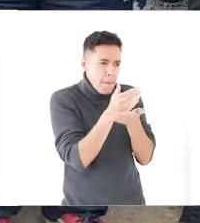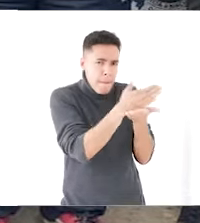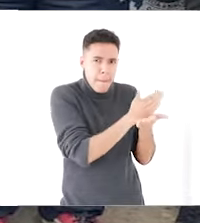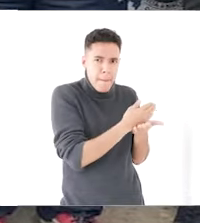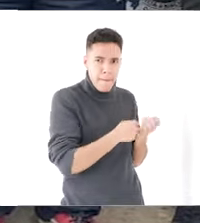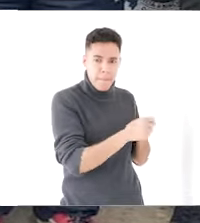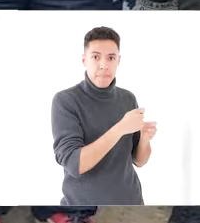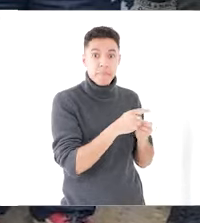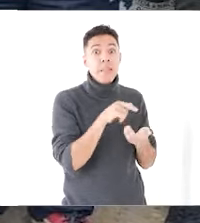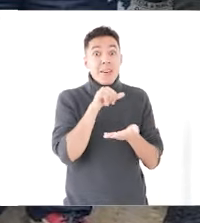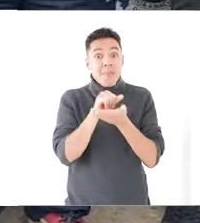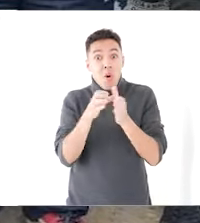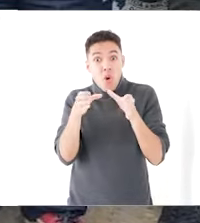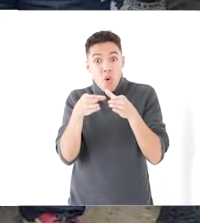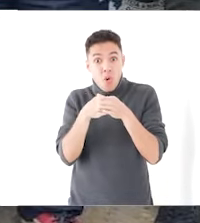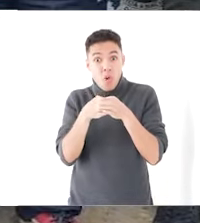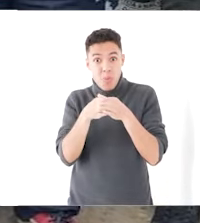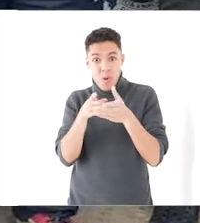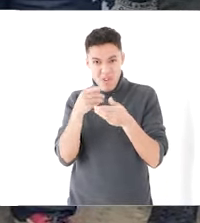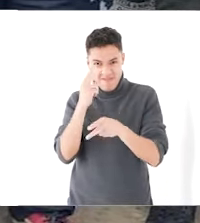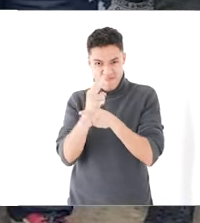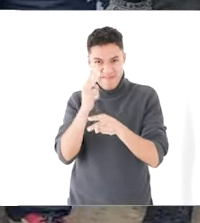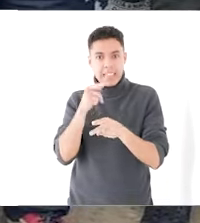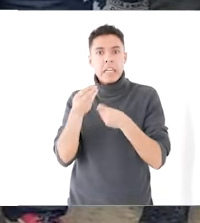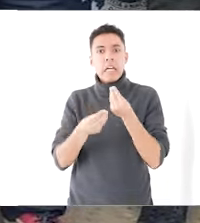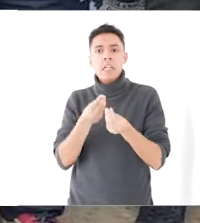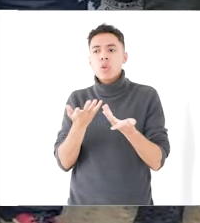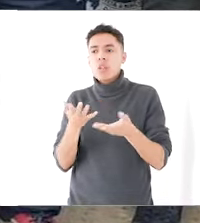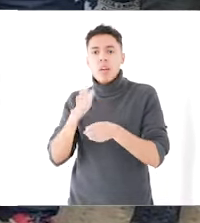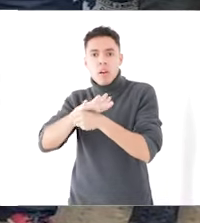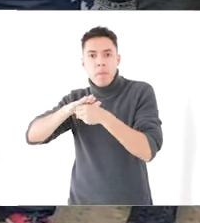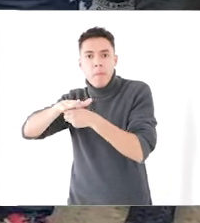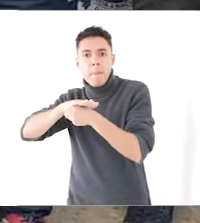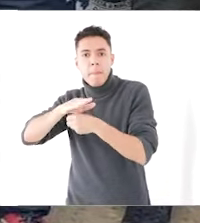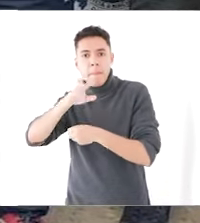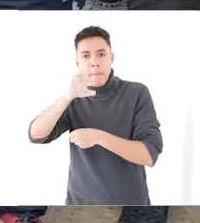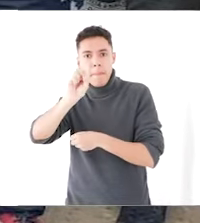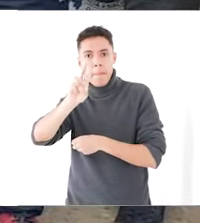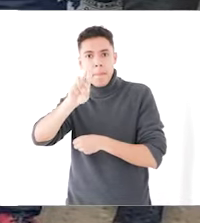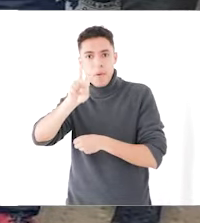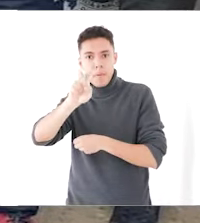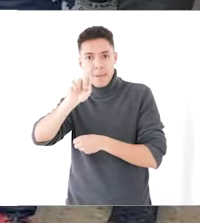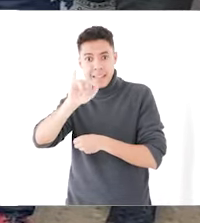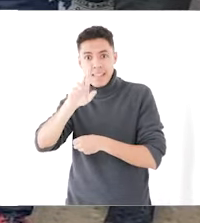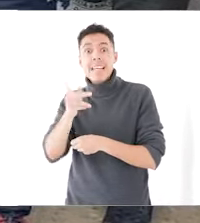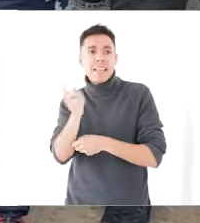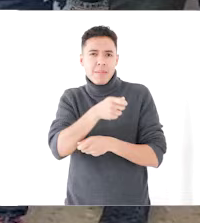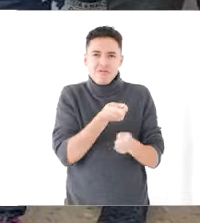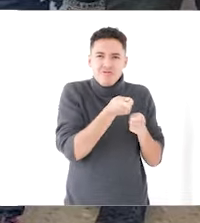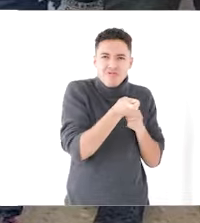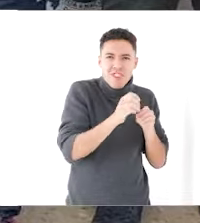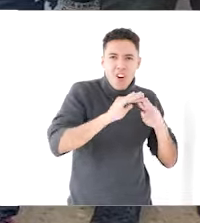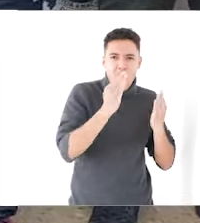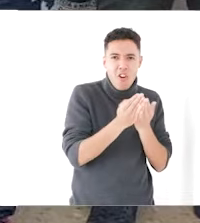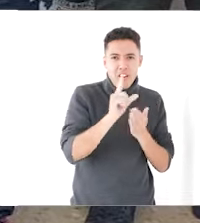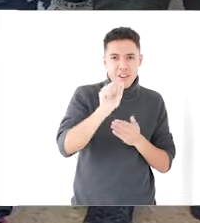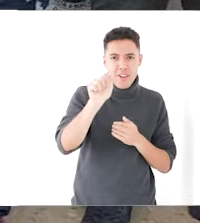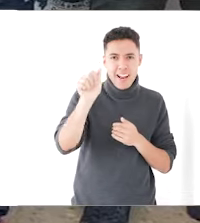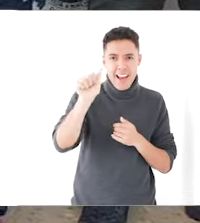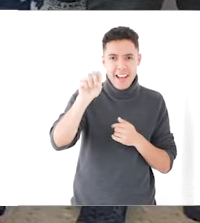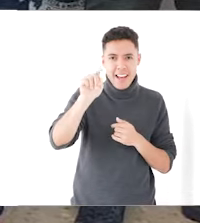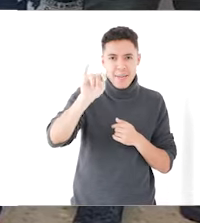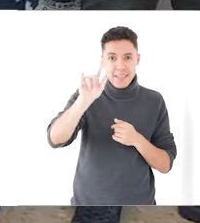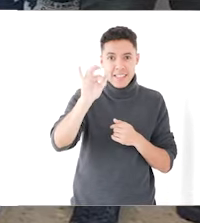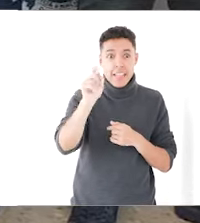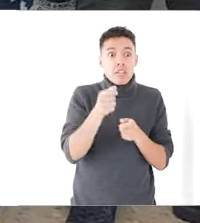de la modalidad de menudeo. Estos delincuentes, conocidos como Los Monkeys, operaban en Parques del Porvenir y alrededores de la